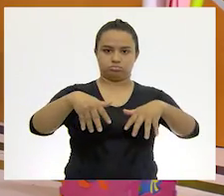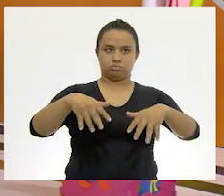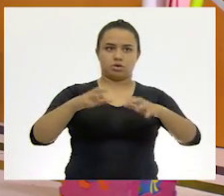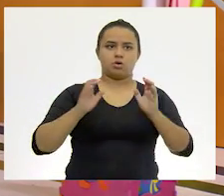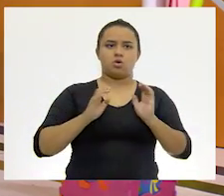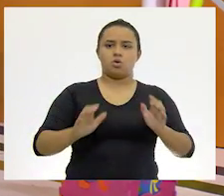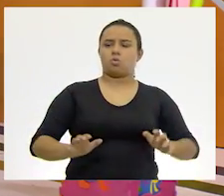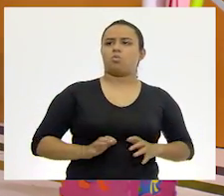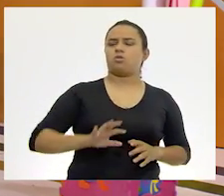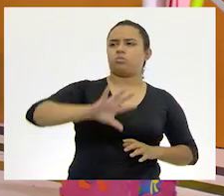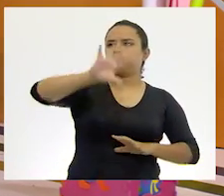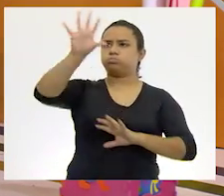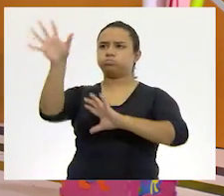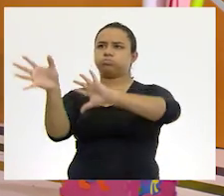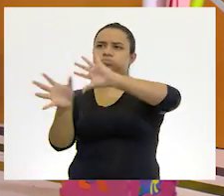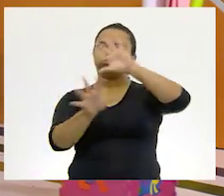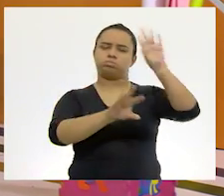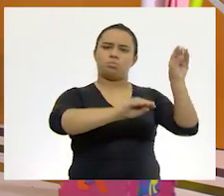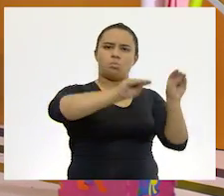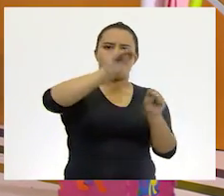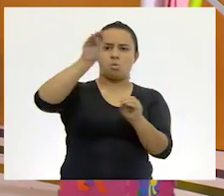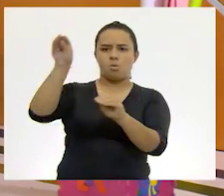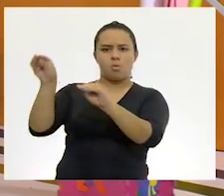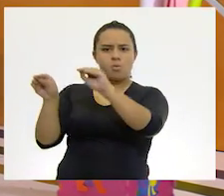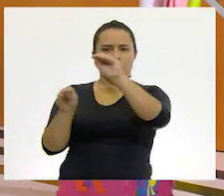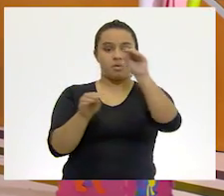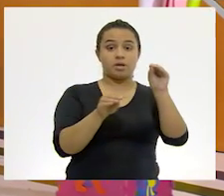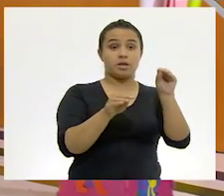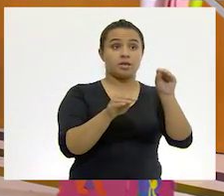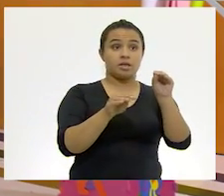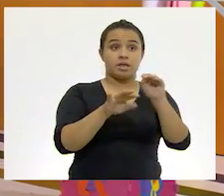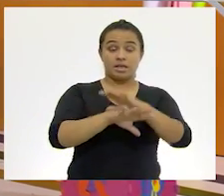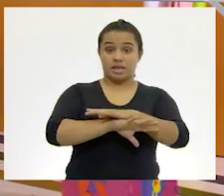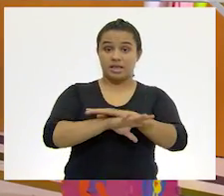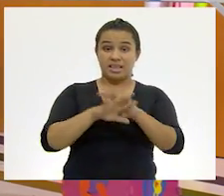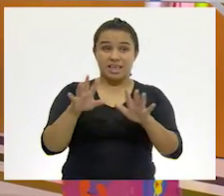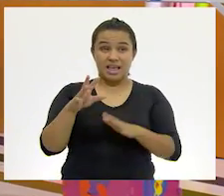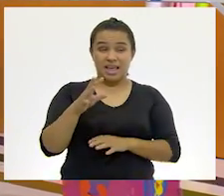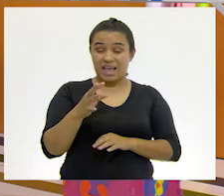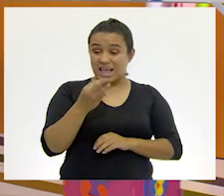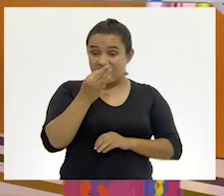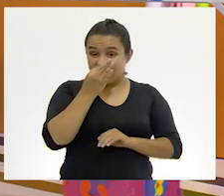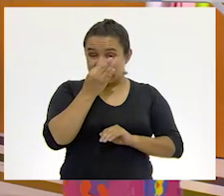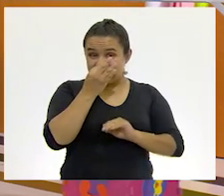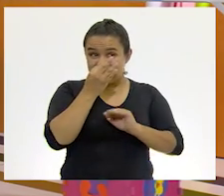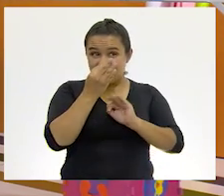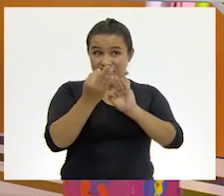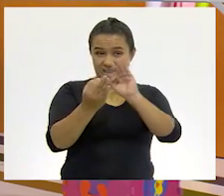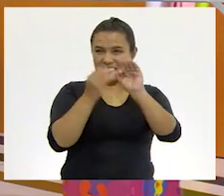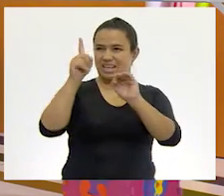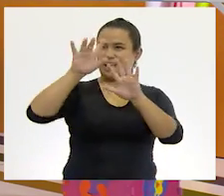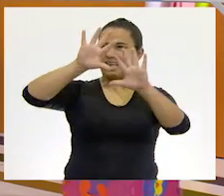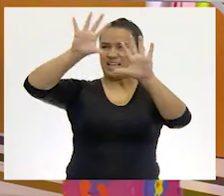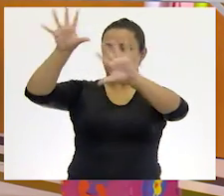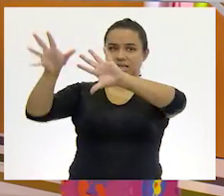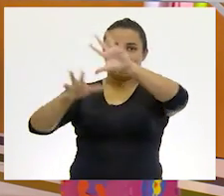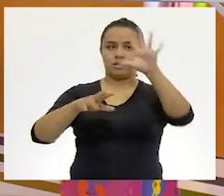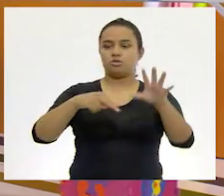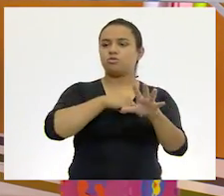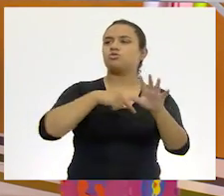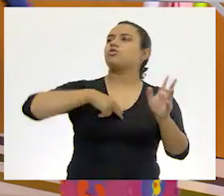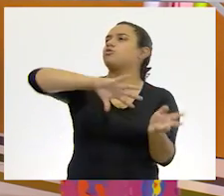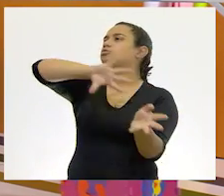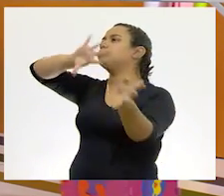nuestro cuerpo se empiece a desplazar por todo el espacio y cuando pasemos cerca de las cartulinas, dejamos